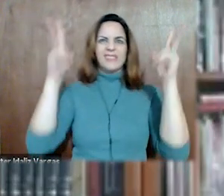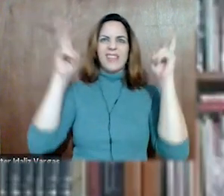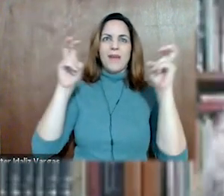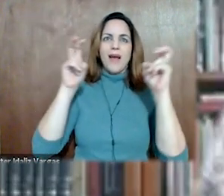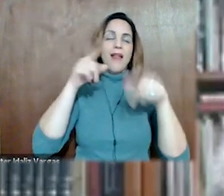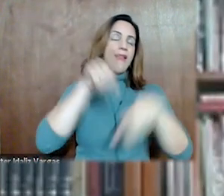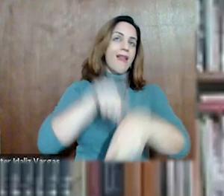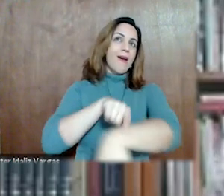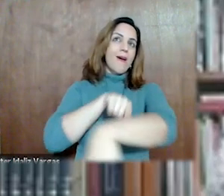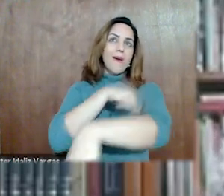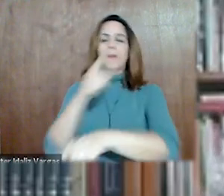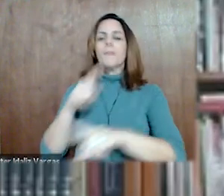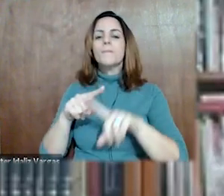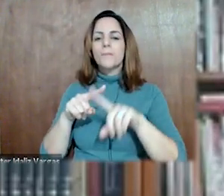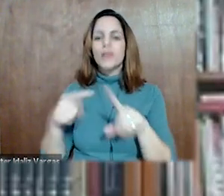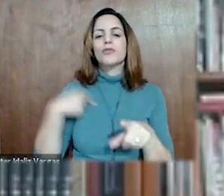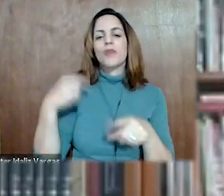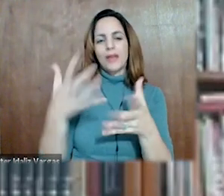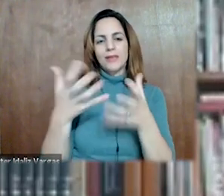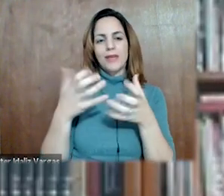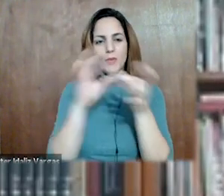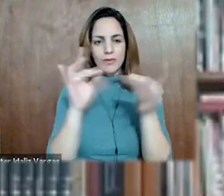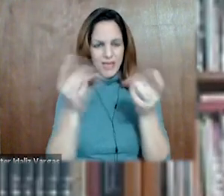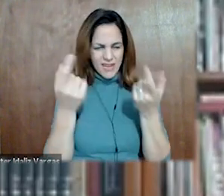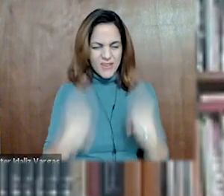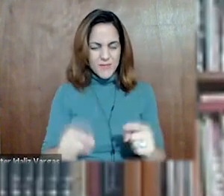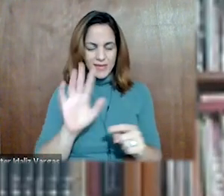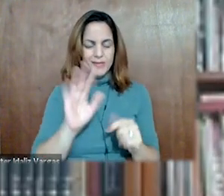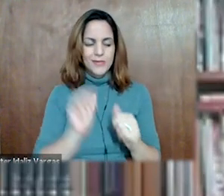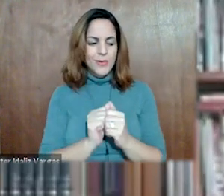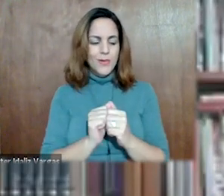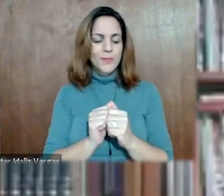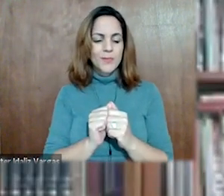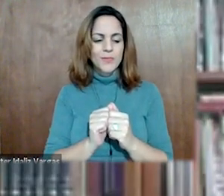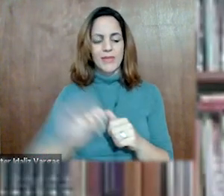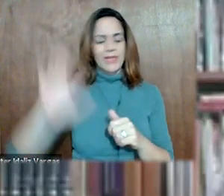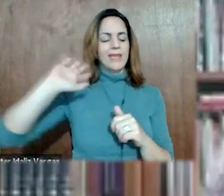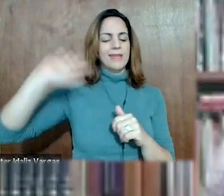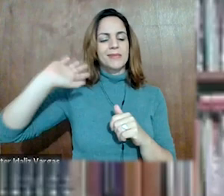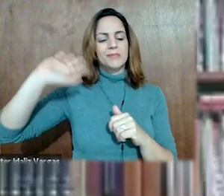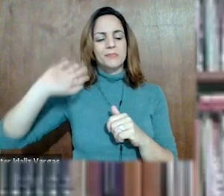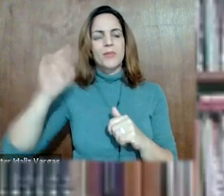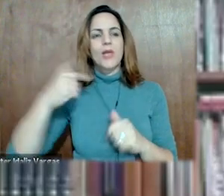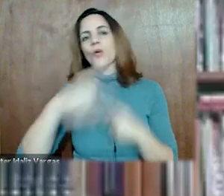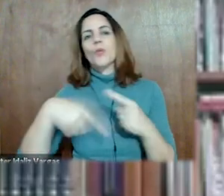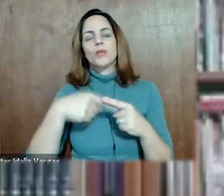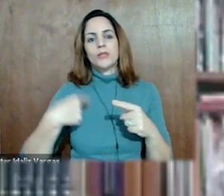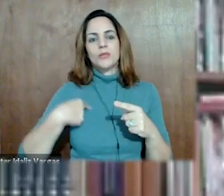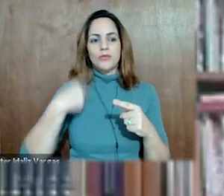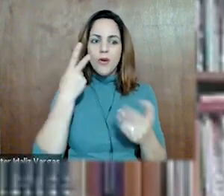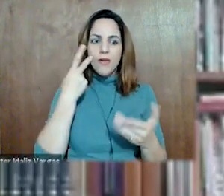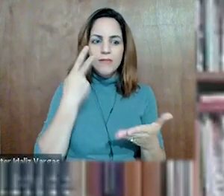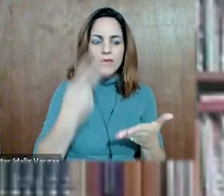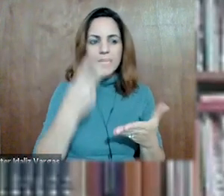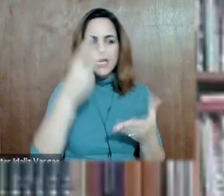dejar sin hablar una anécdota, y es que también una de las cosas que me pasó cuando me hicieron la invitación y empecé a mirar todo y